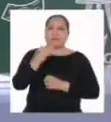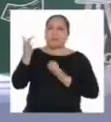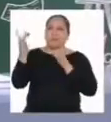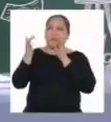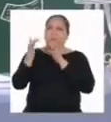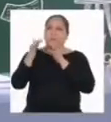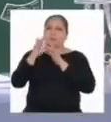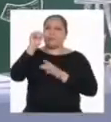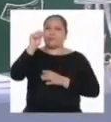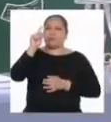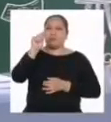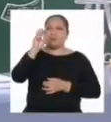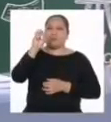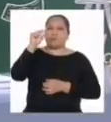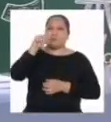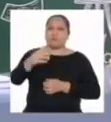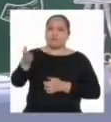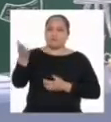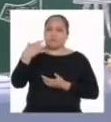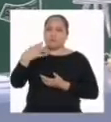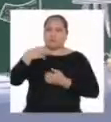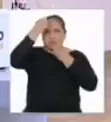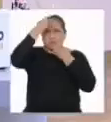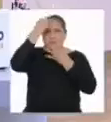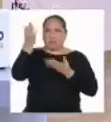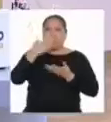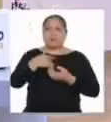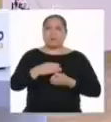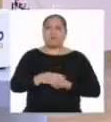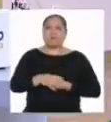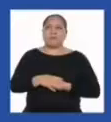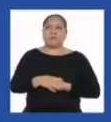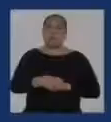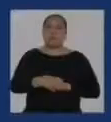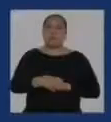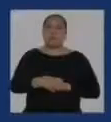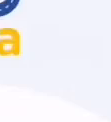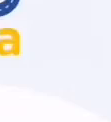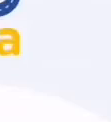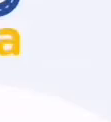puedo contactar a Ato, a que nos pase algunos datos más.